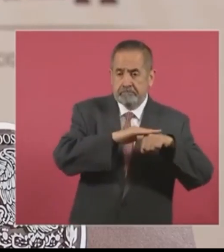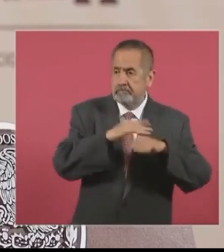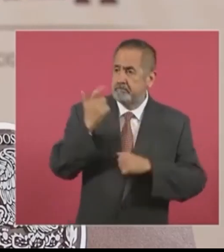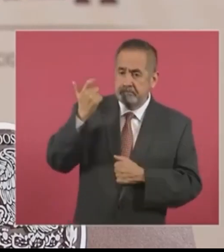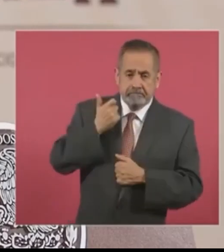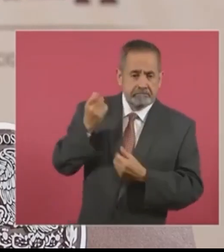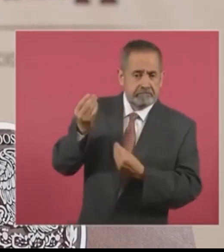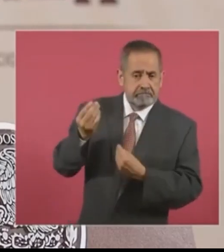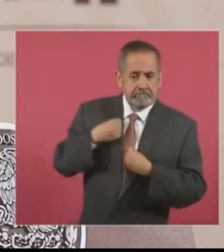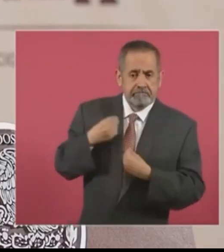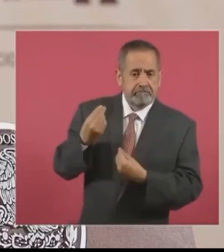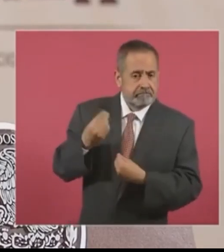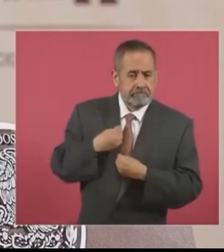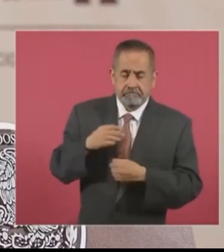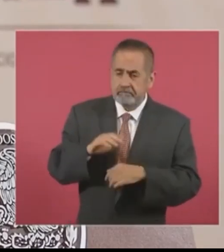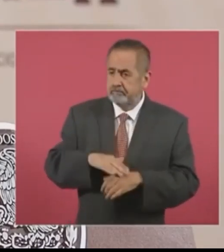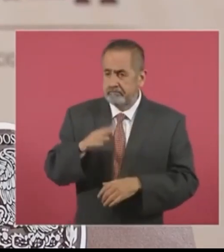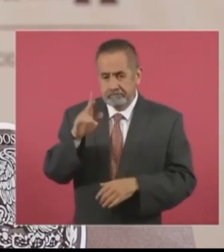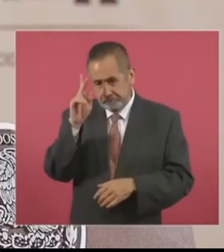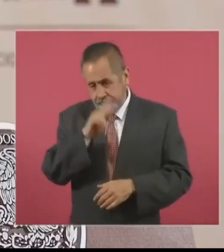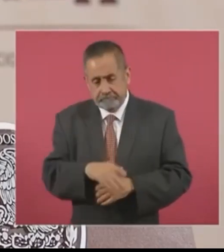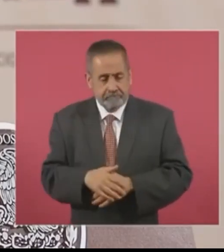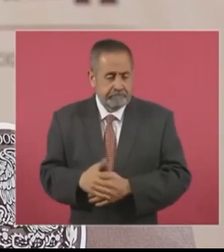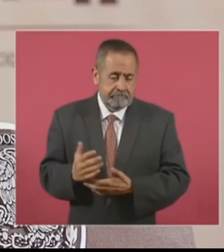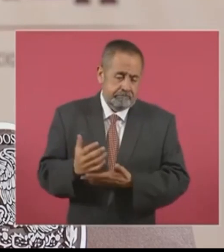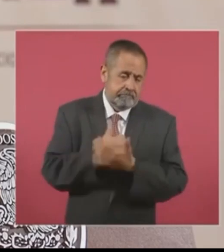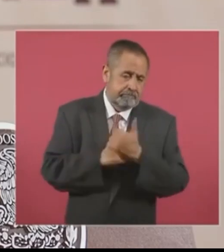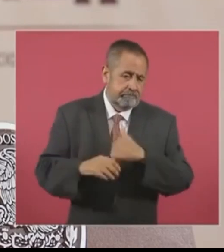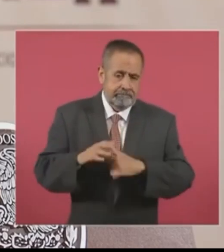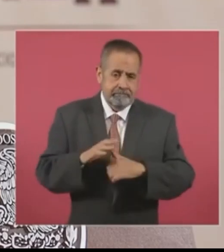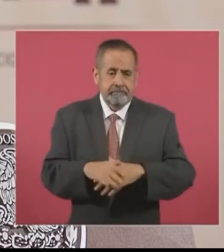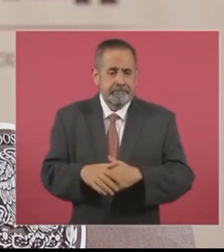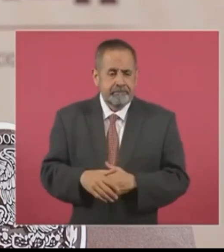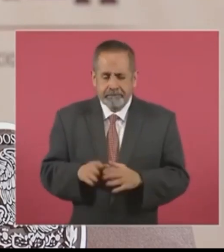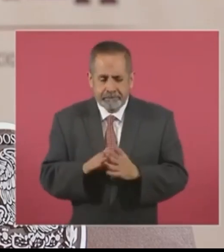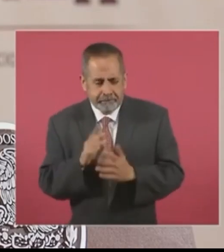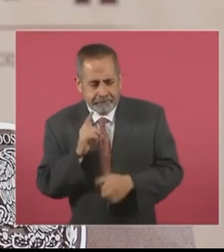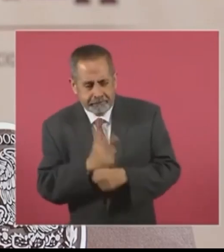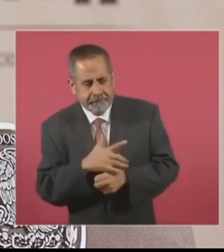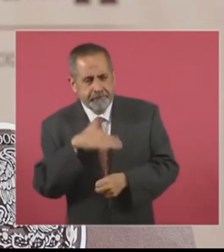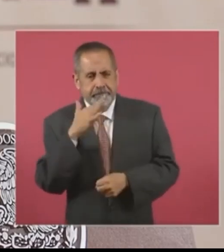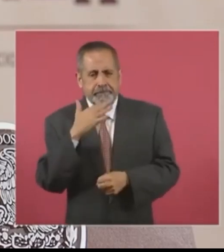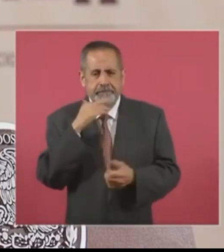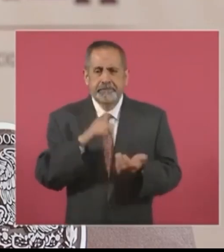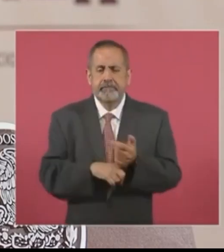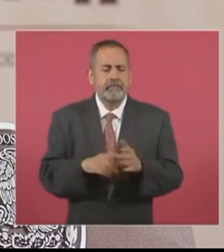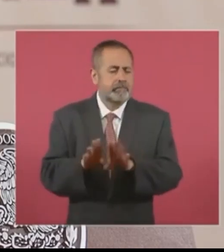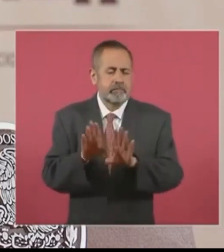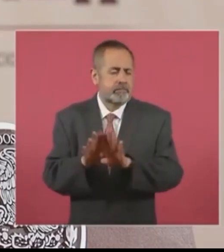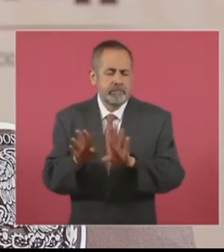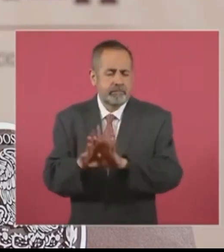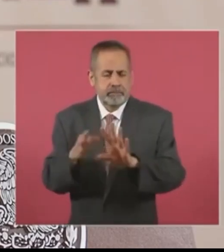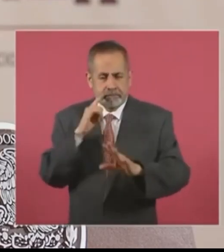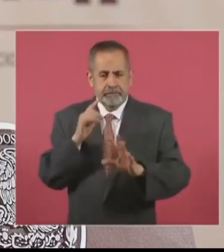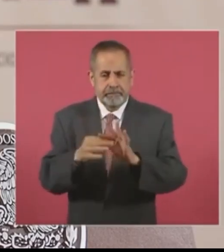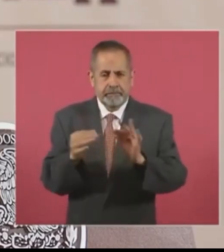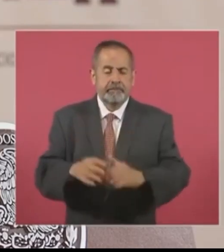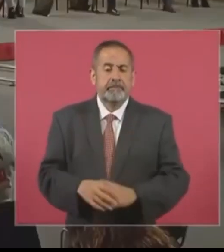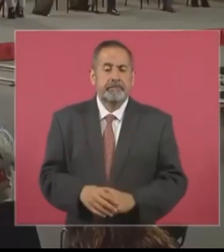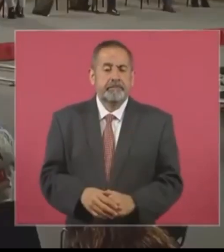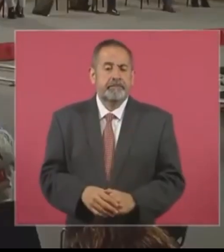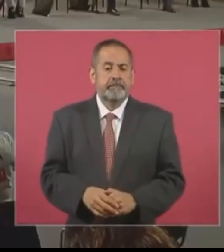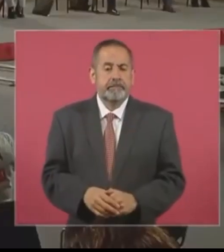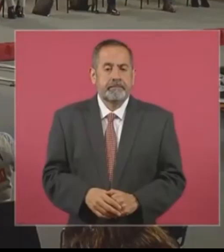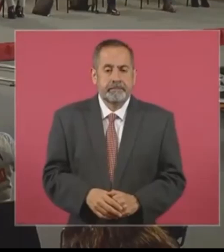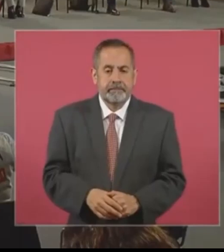ley. El modus operandi de este esquema de corrupción fue el siguiente.